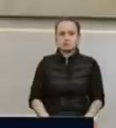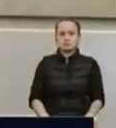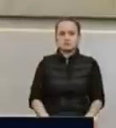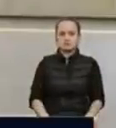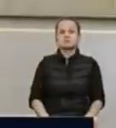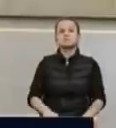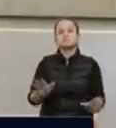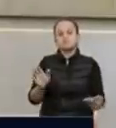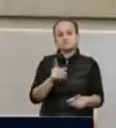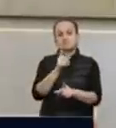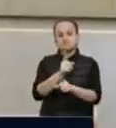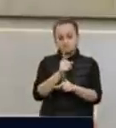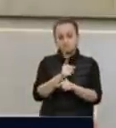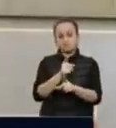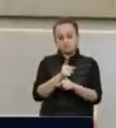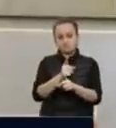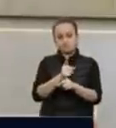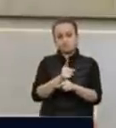Y por eso comparto